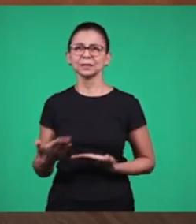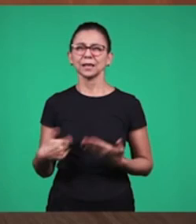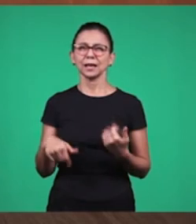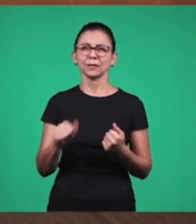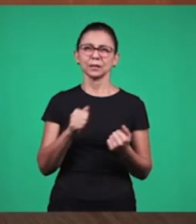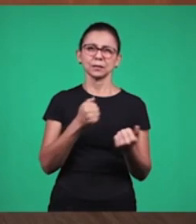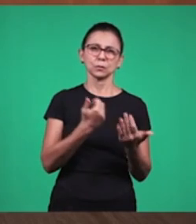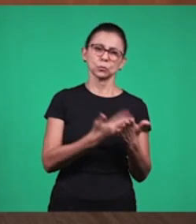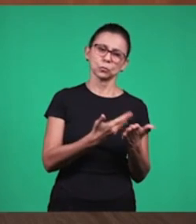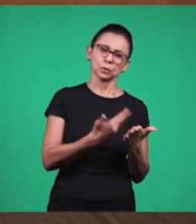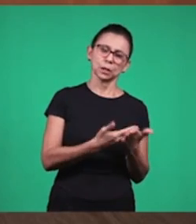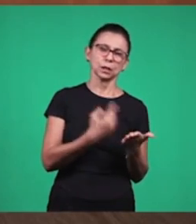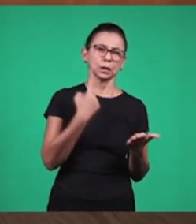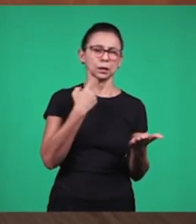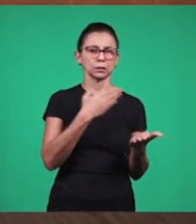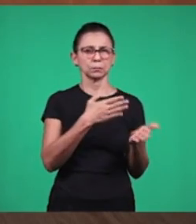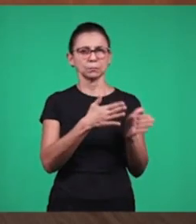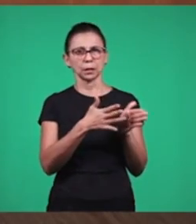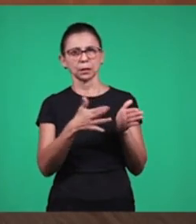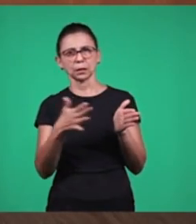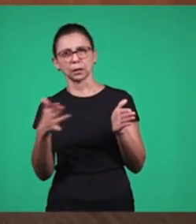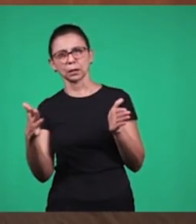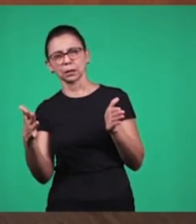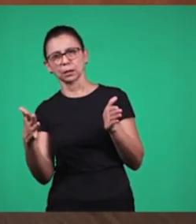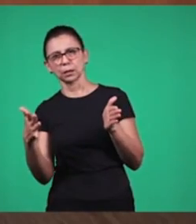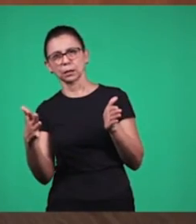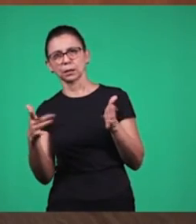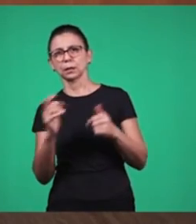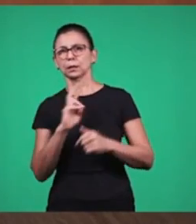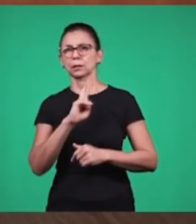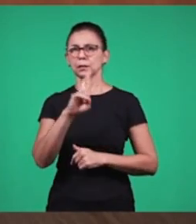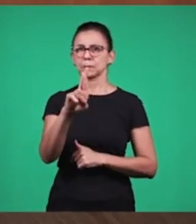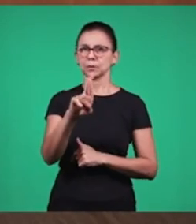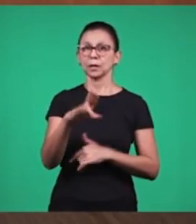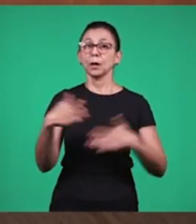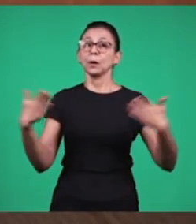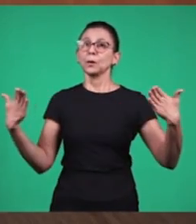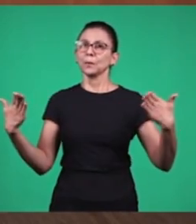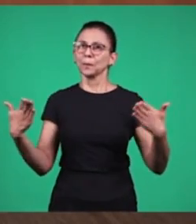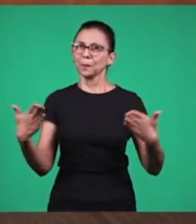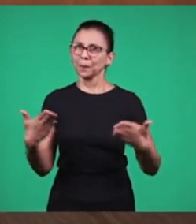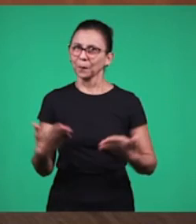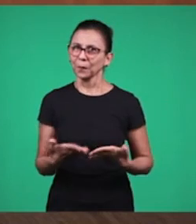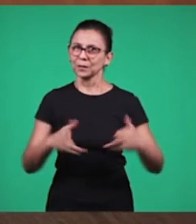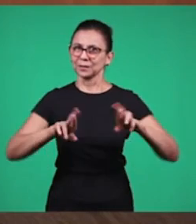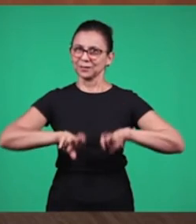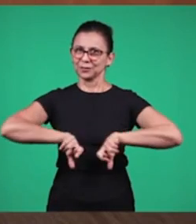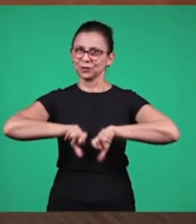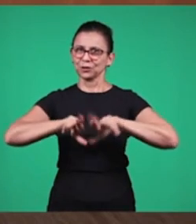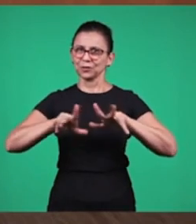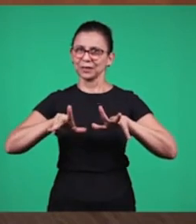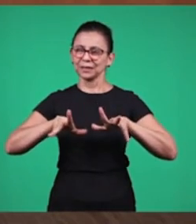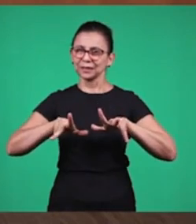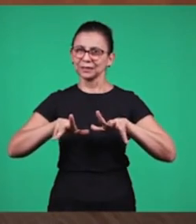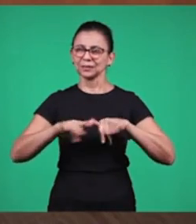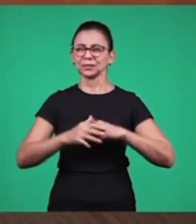estar estudiando y respondiendo. Hoy haremos de una forma